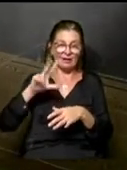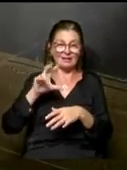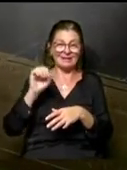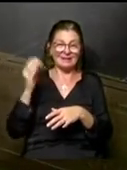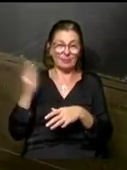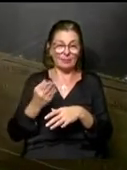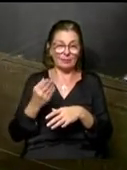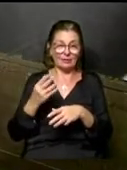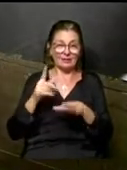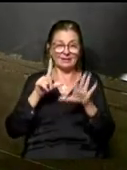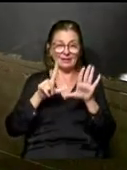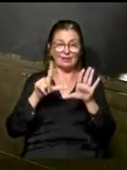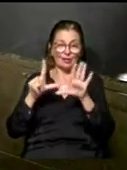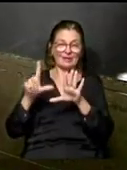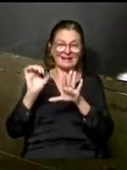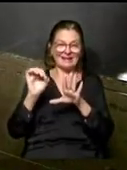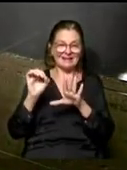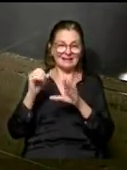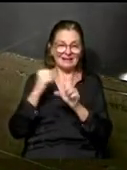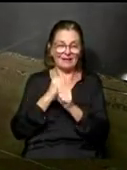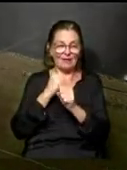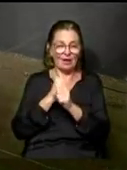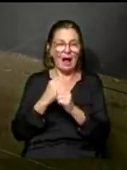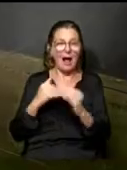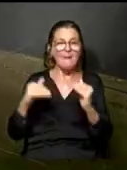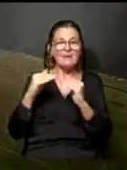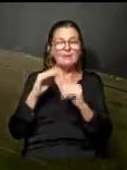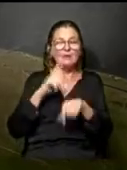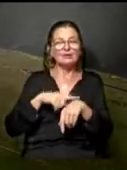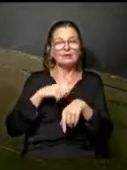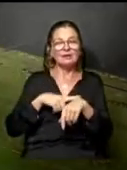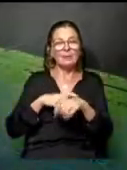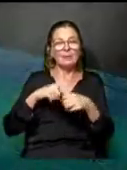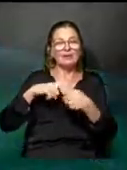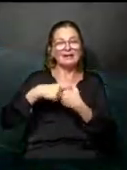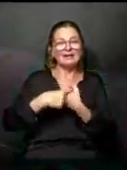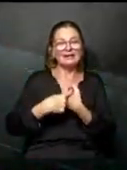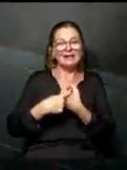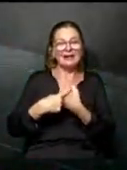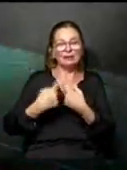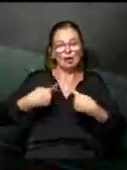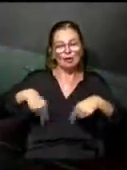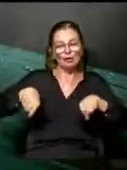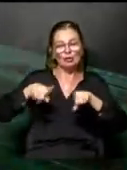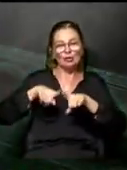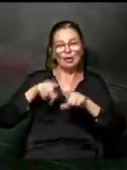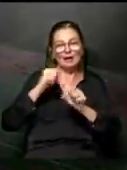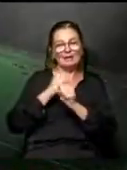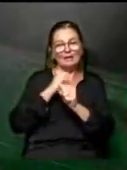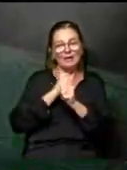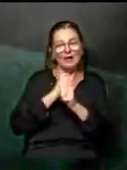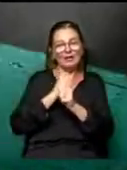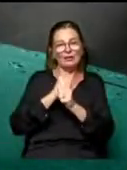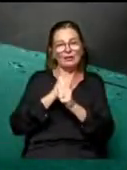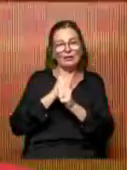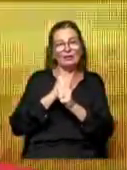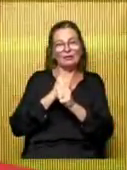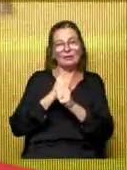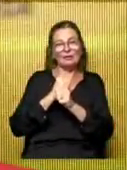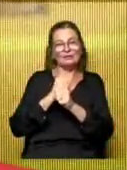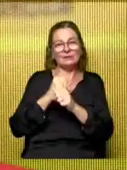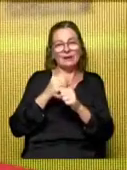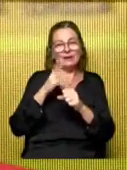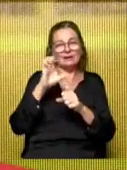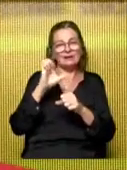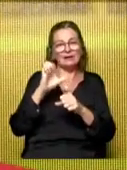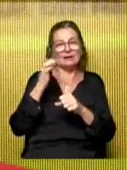a 370 trabajadoras, al mismo tiempo que su tía, que es el sindicato que nuclea a todas las trabajadoras y trabajadores de refugios y de